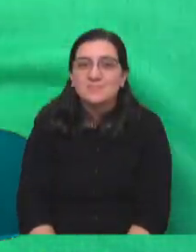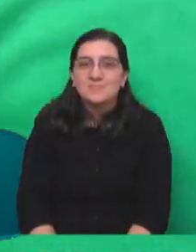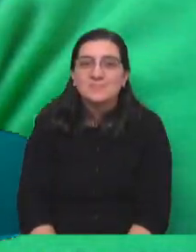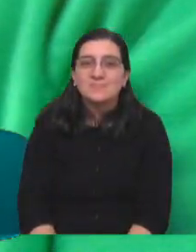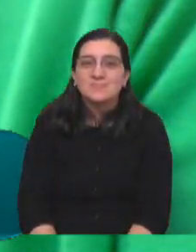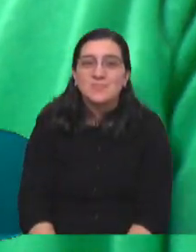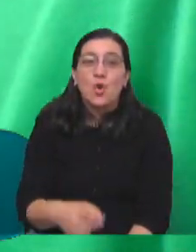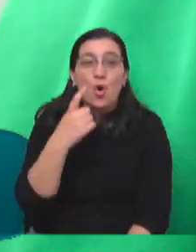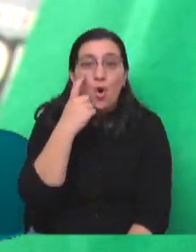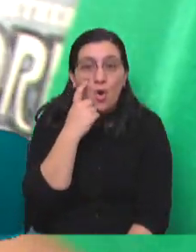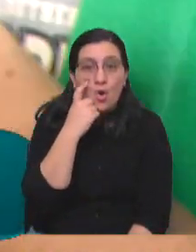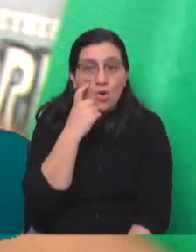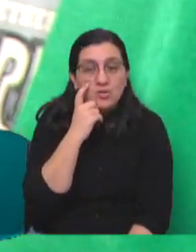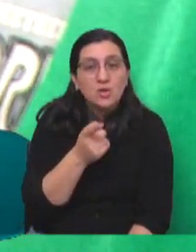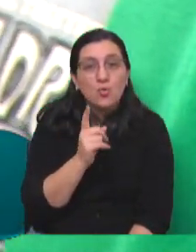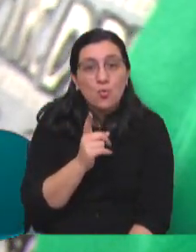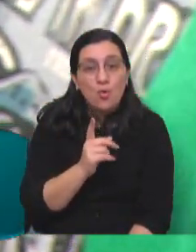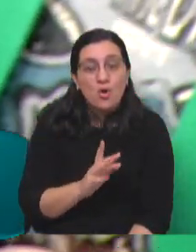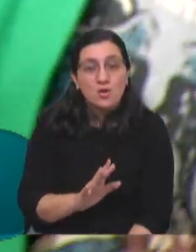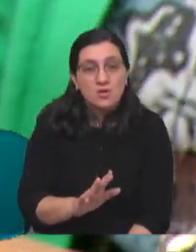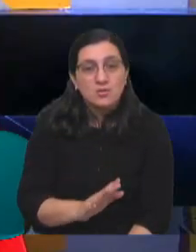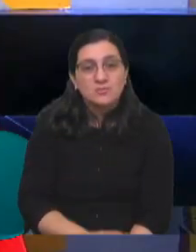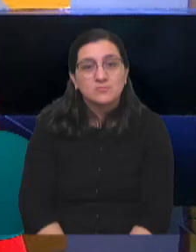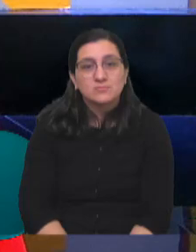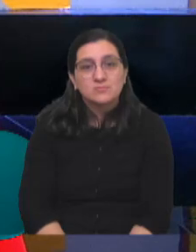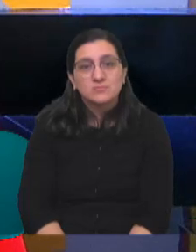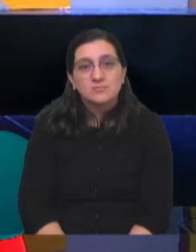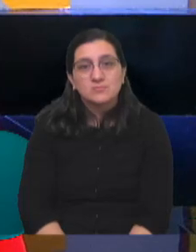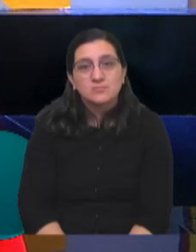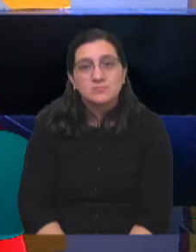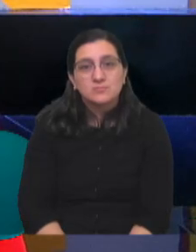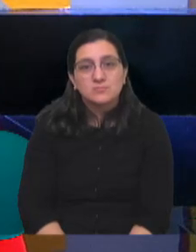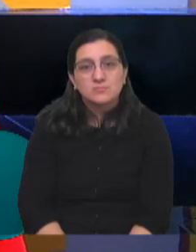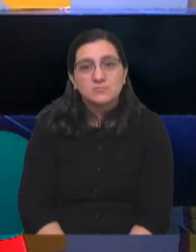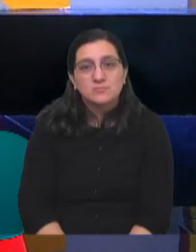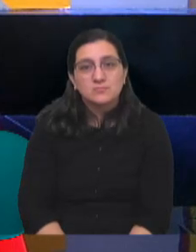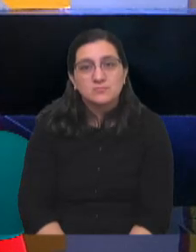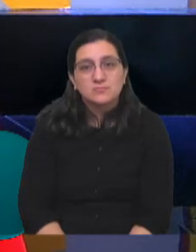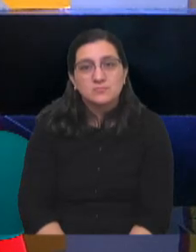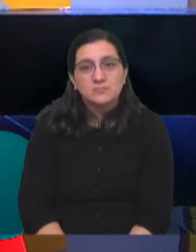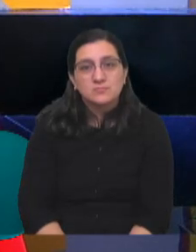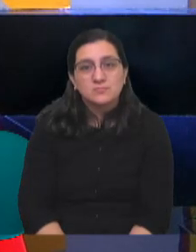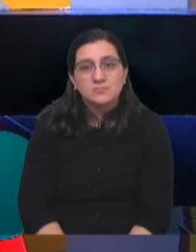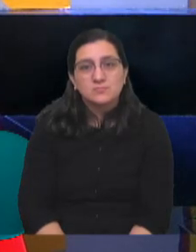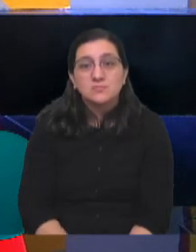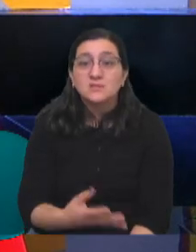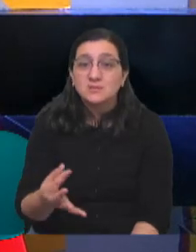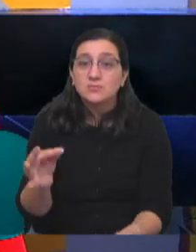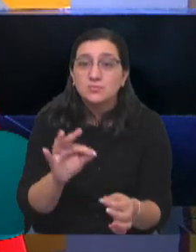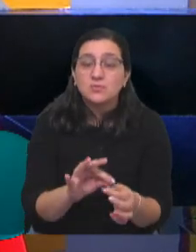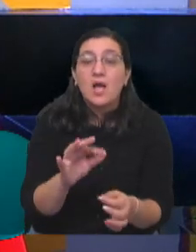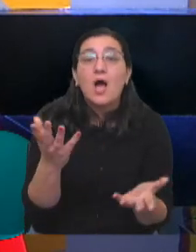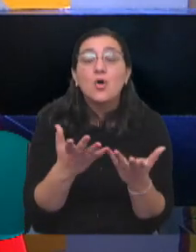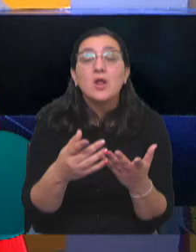medios perdiendo juguito porque esos no estaban muy, muy frescos. Perfecto. ¿Y crees que enhebre alguno más? Vamos a enhebrar uvas.